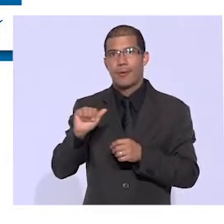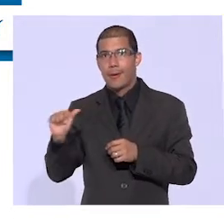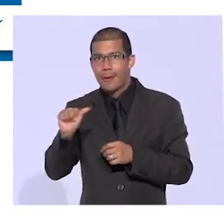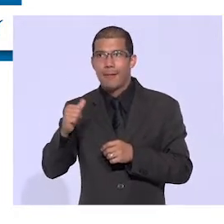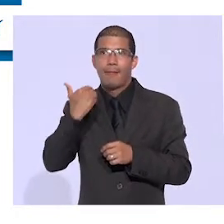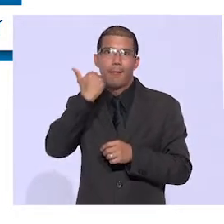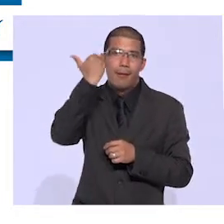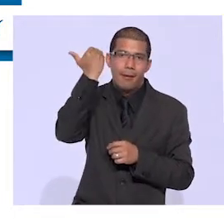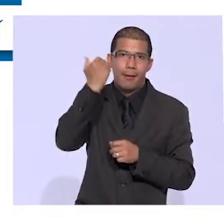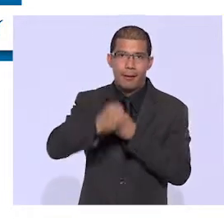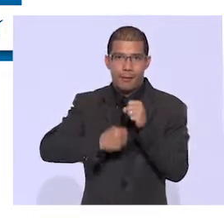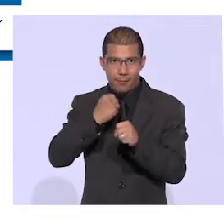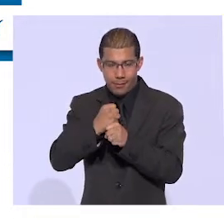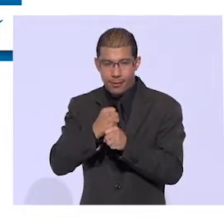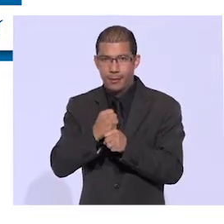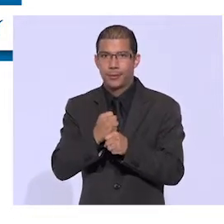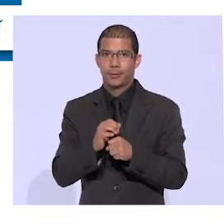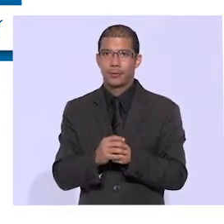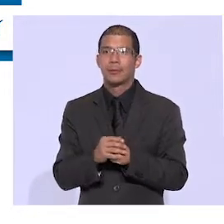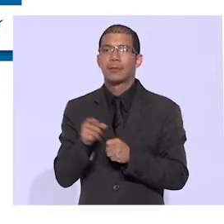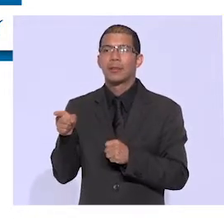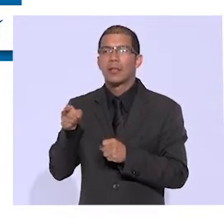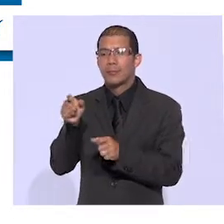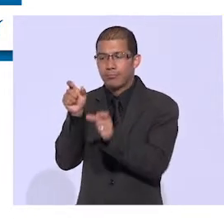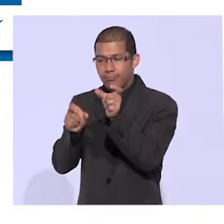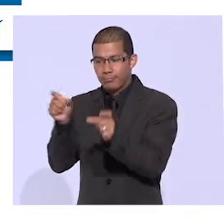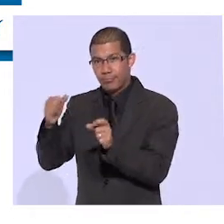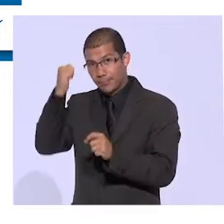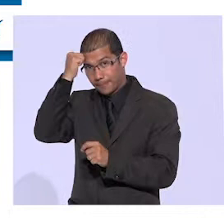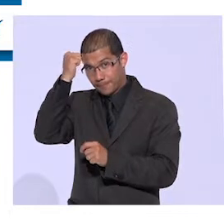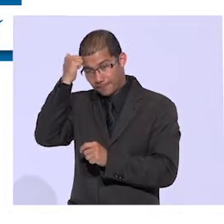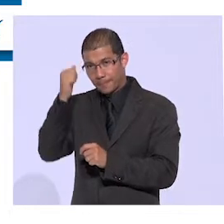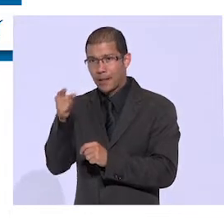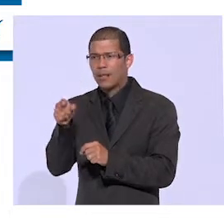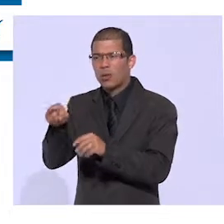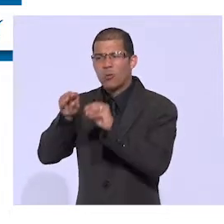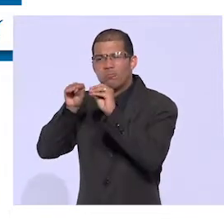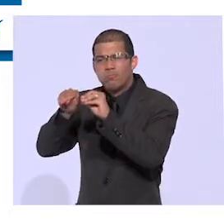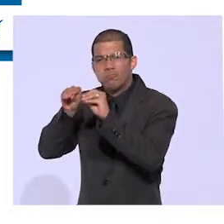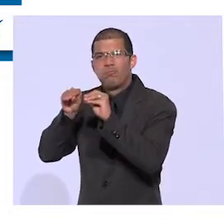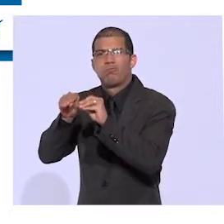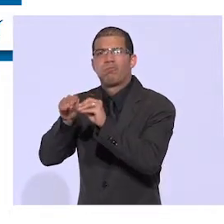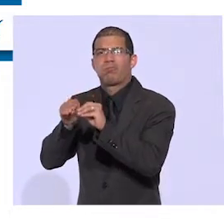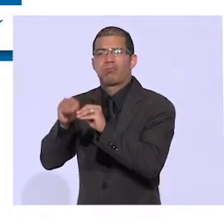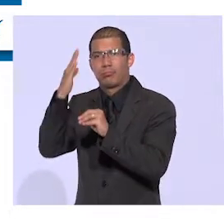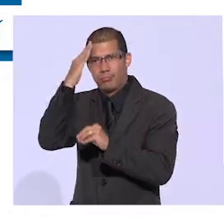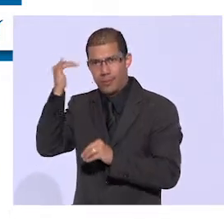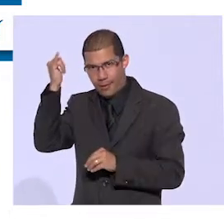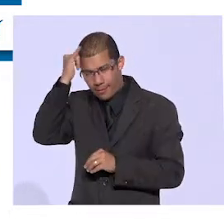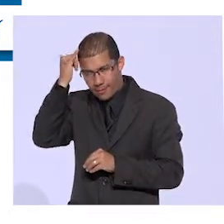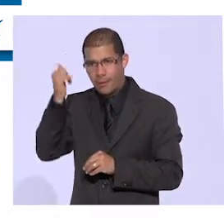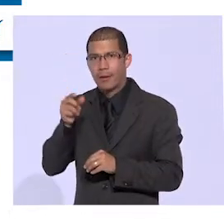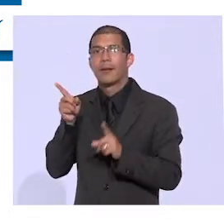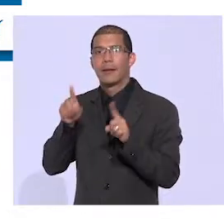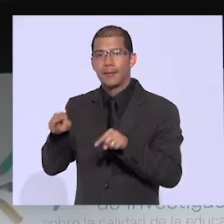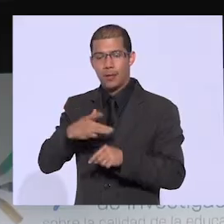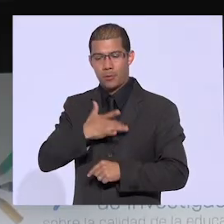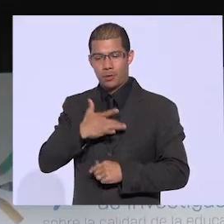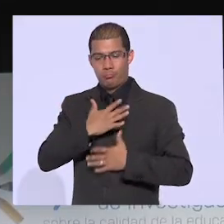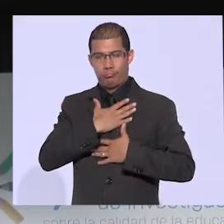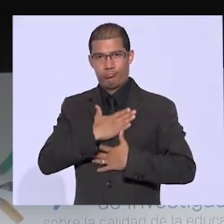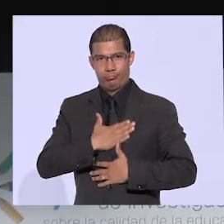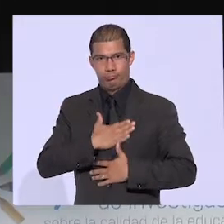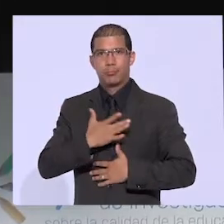la estabilidad, el número de centros en el que imparte docencia, la preparación académica, la vocación, la satisfacción tanto